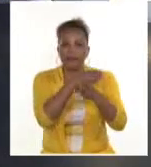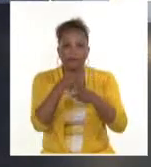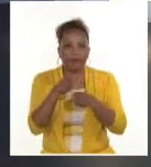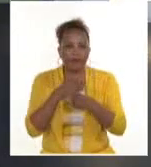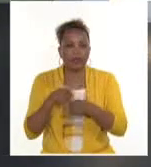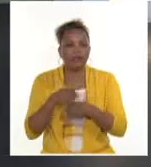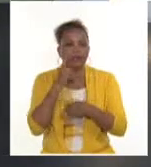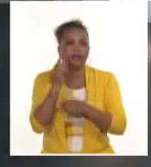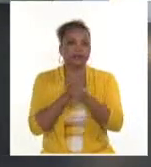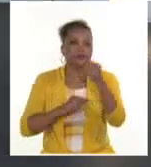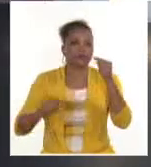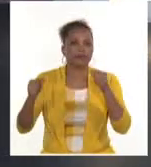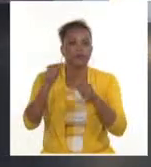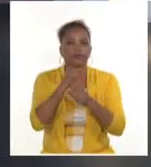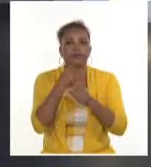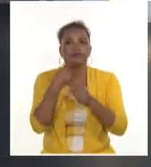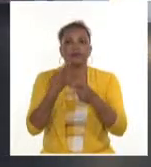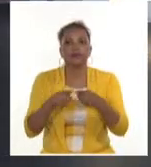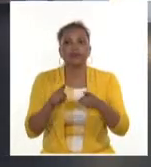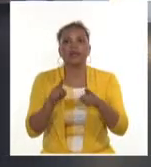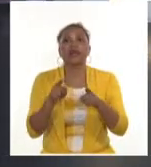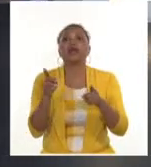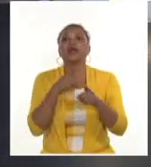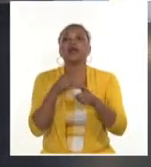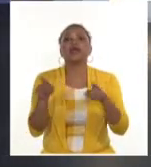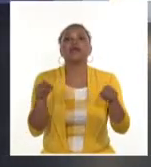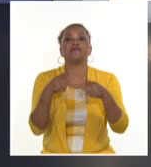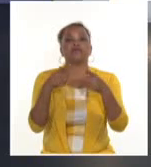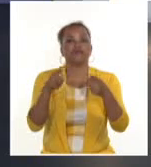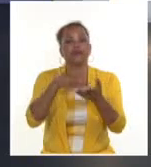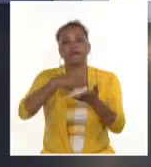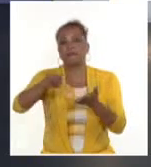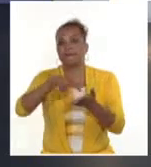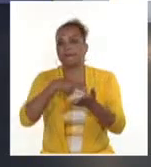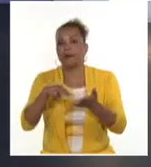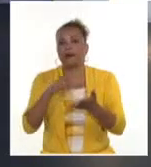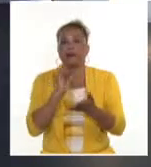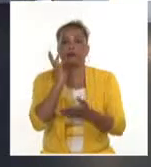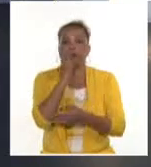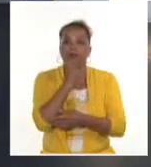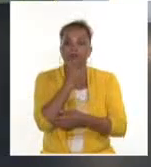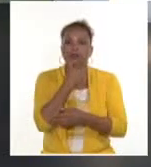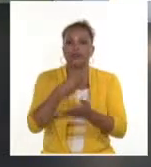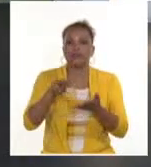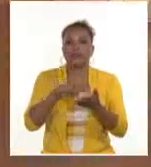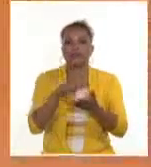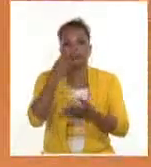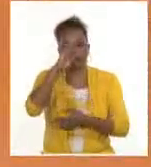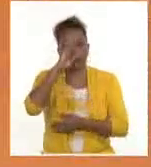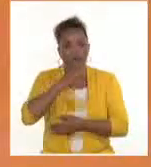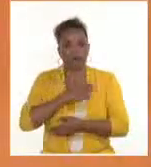particularmente la reposición de sucari de Eduardo Rivero obra cumbre de la danza moderna